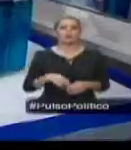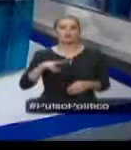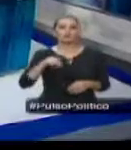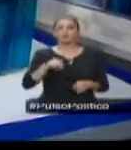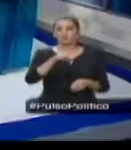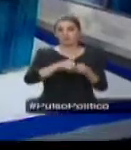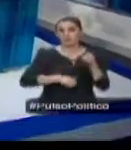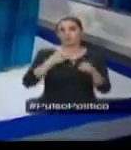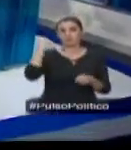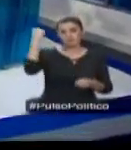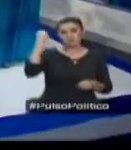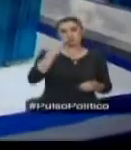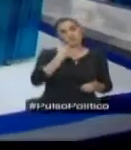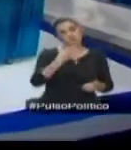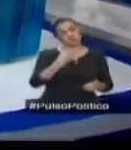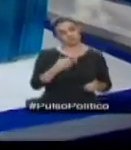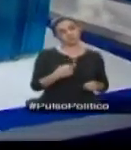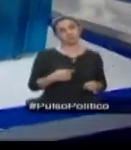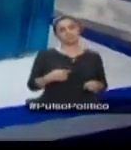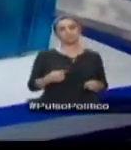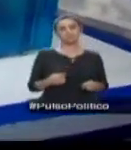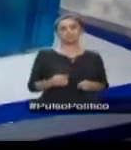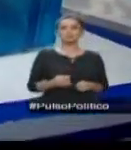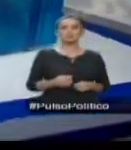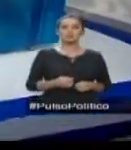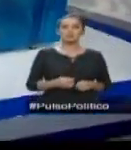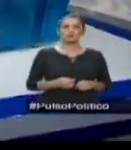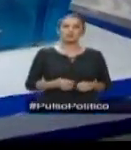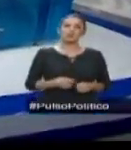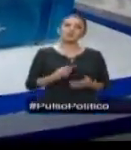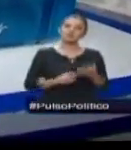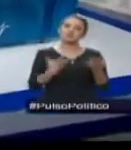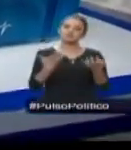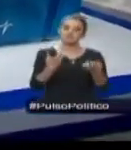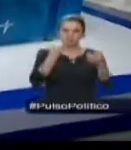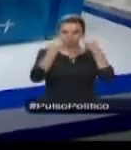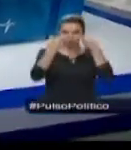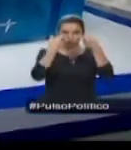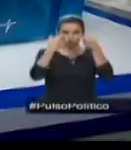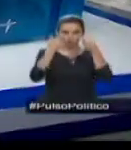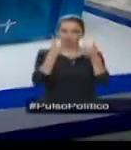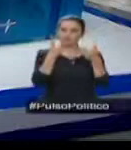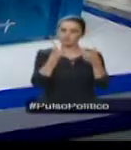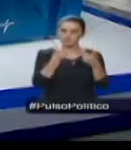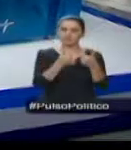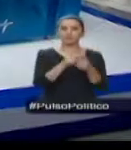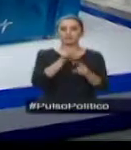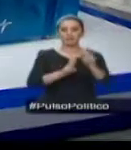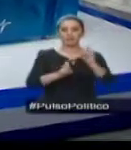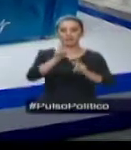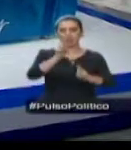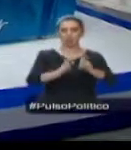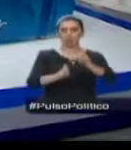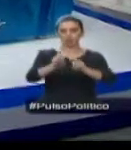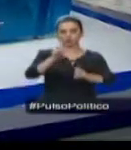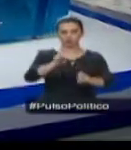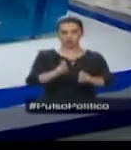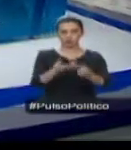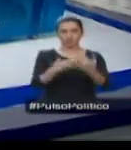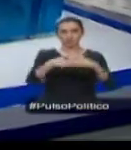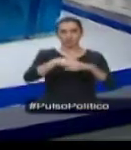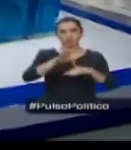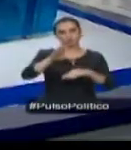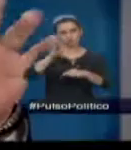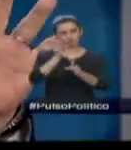restringir derecho dice juan carlos cassinelli lo que se trata es de regular normal la consulta en términos de competencia